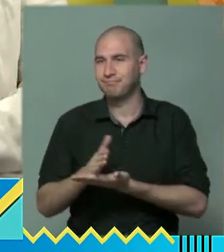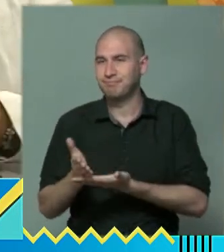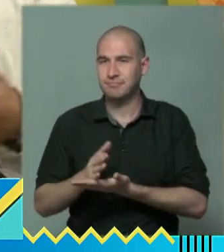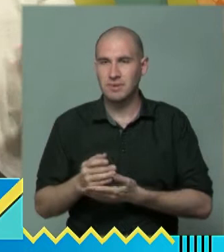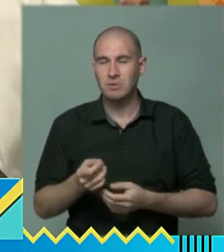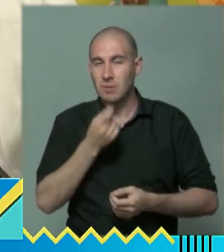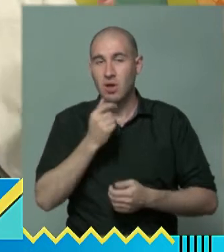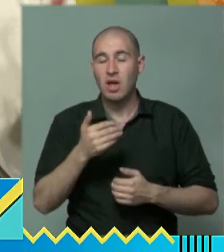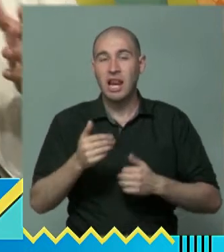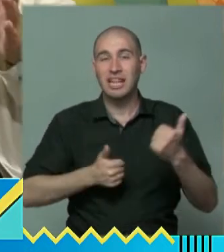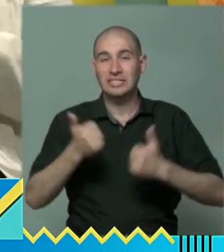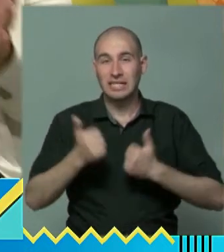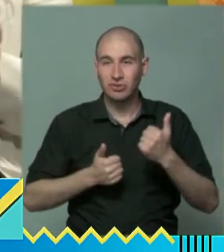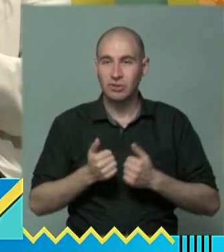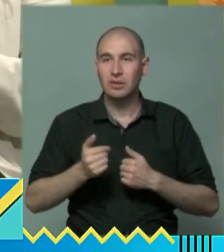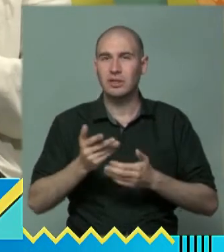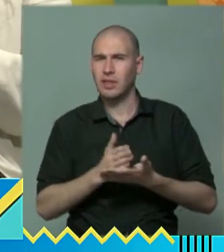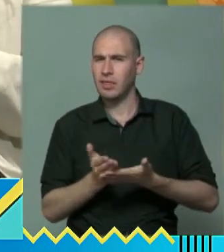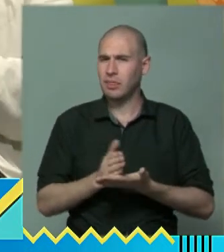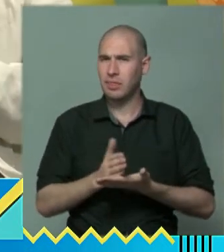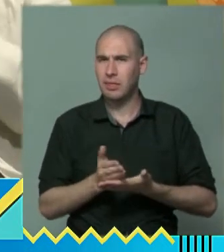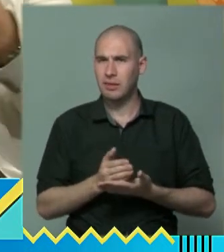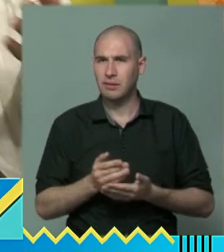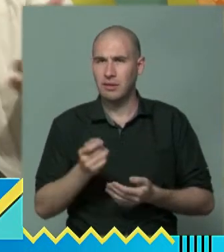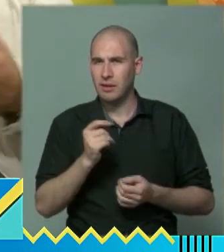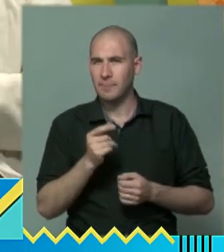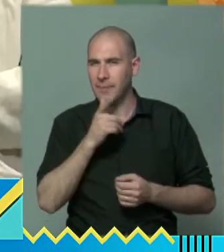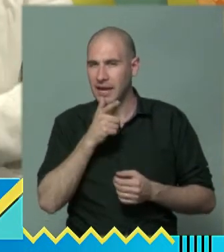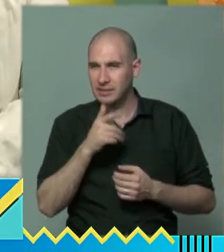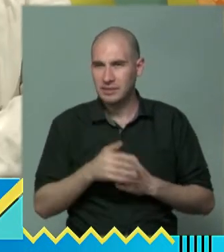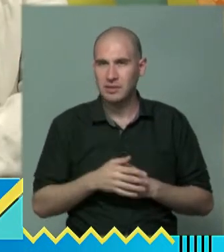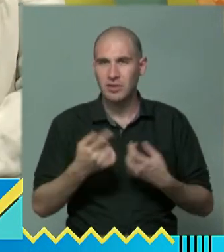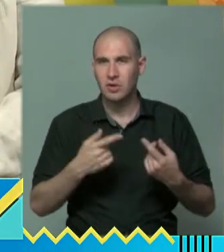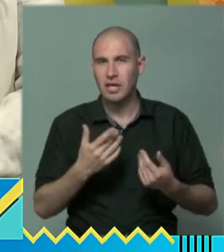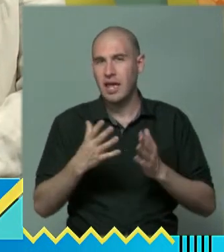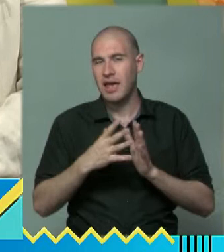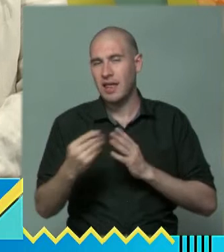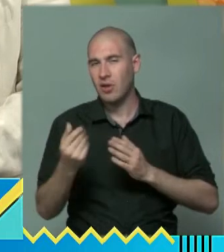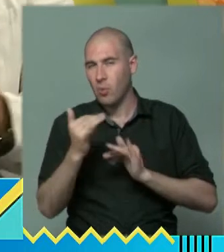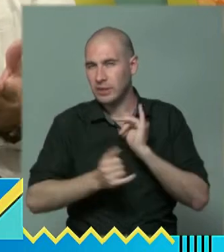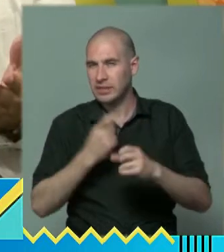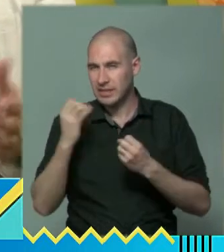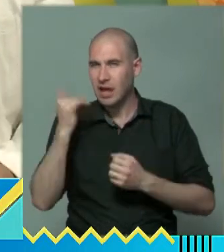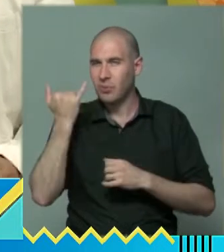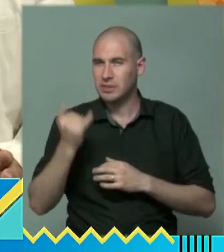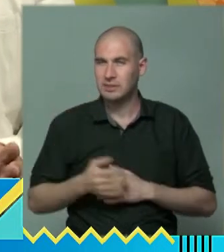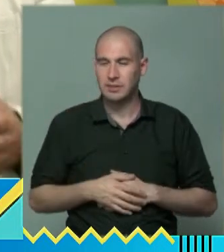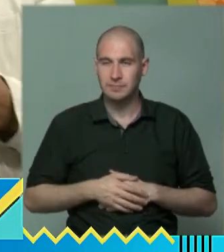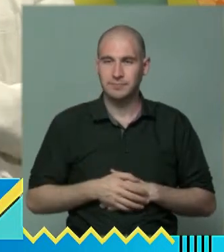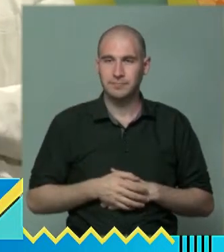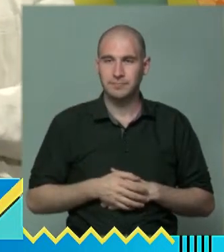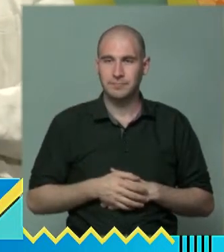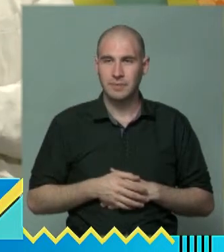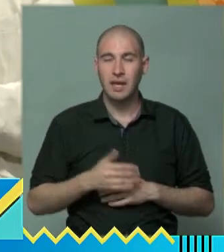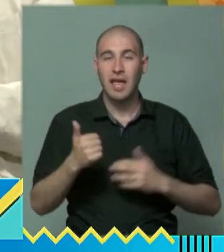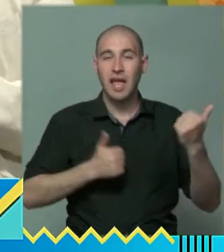una licitación, cuando hay ambigüedades, permite alguna preferencia, digamos. Porque, digamos, si